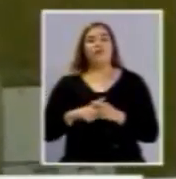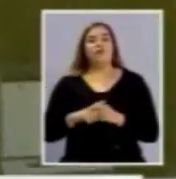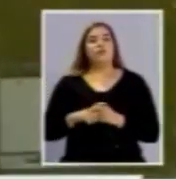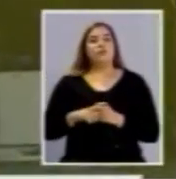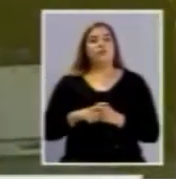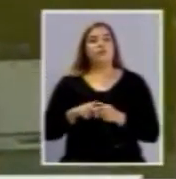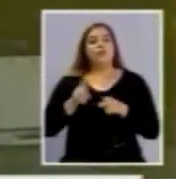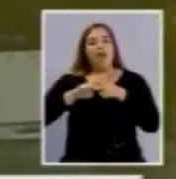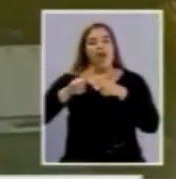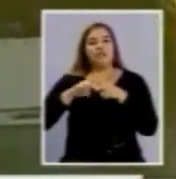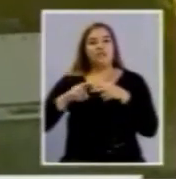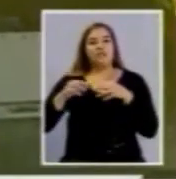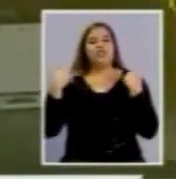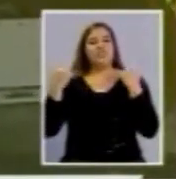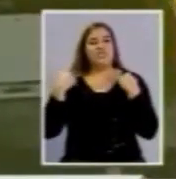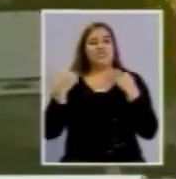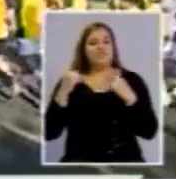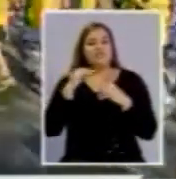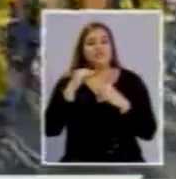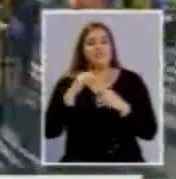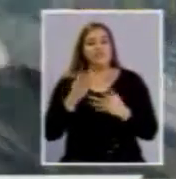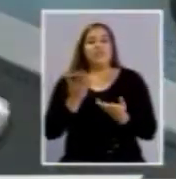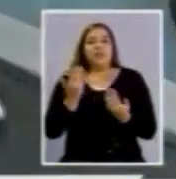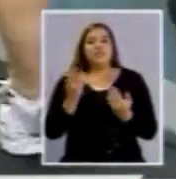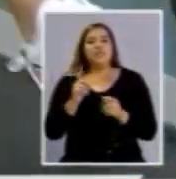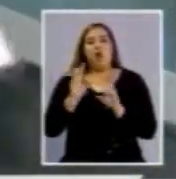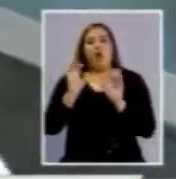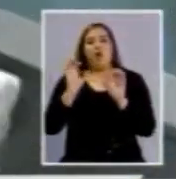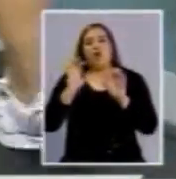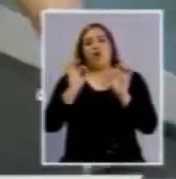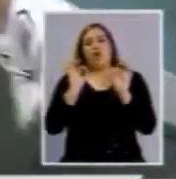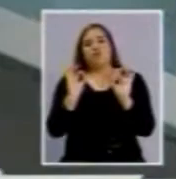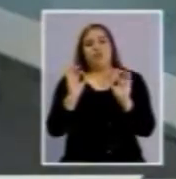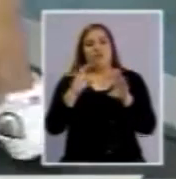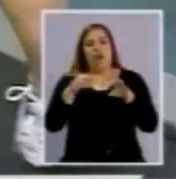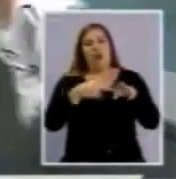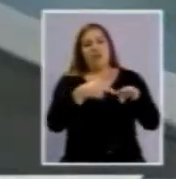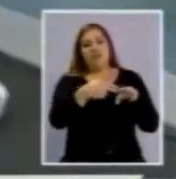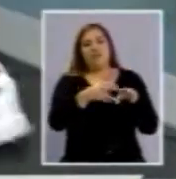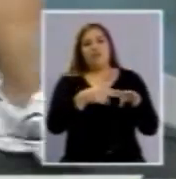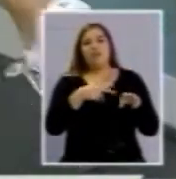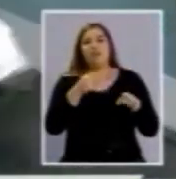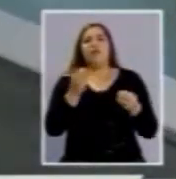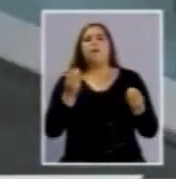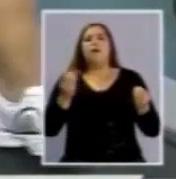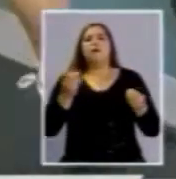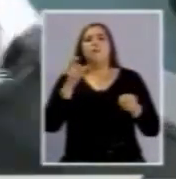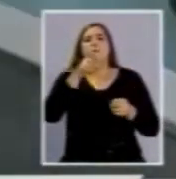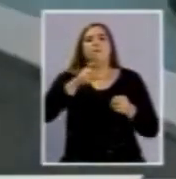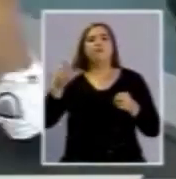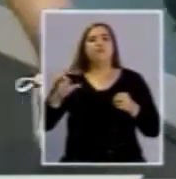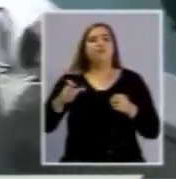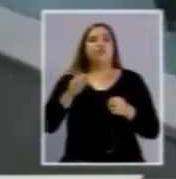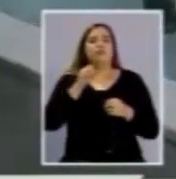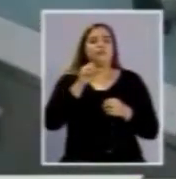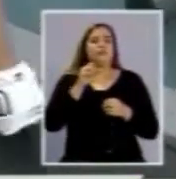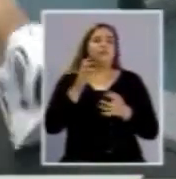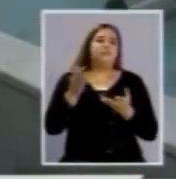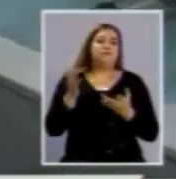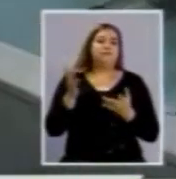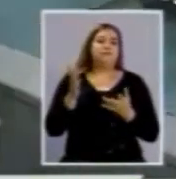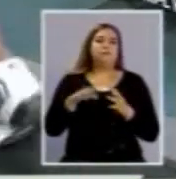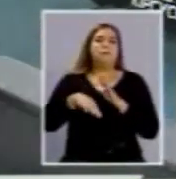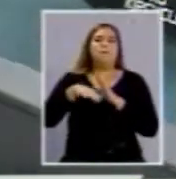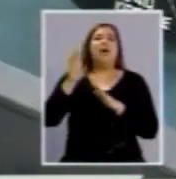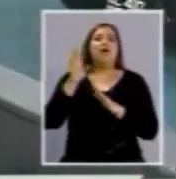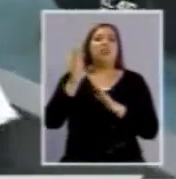realizar actividad física debe haber una ropa, una indumentaria que sea apropiada. ¿Qué pasa con la gente mayor? A la gente que a lo mejor podría evidentemente